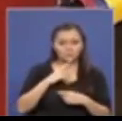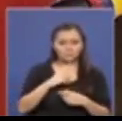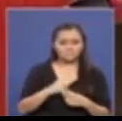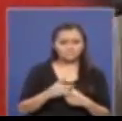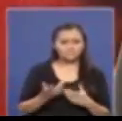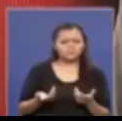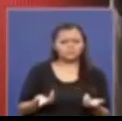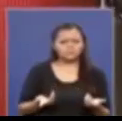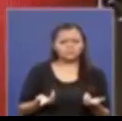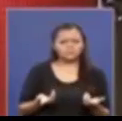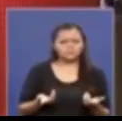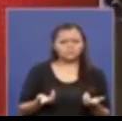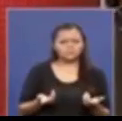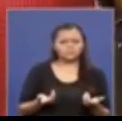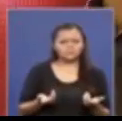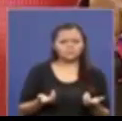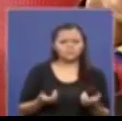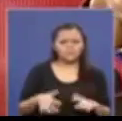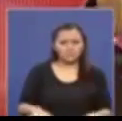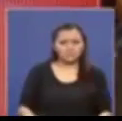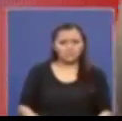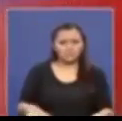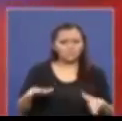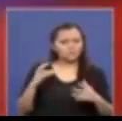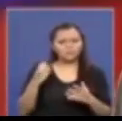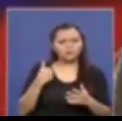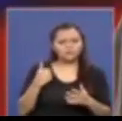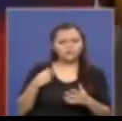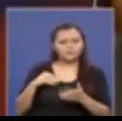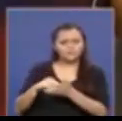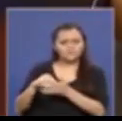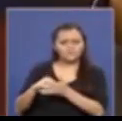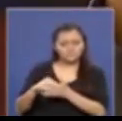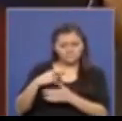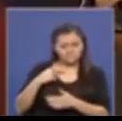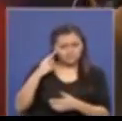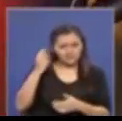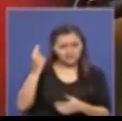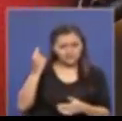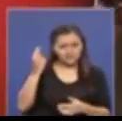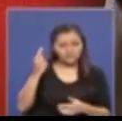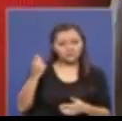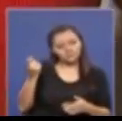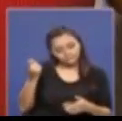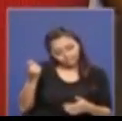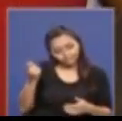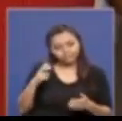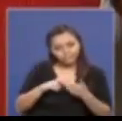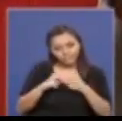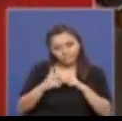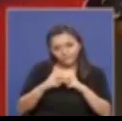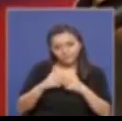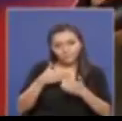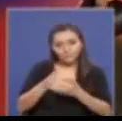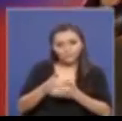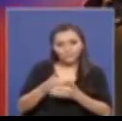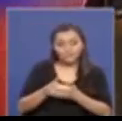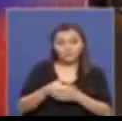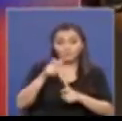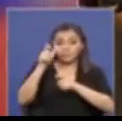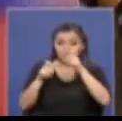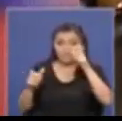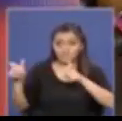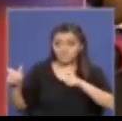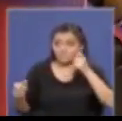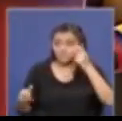van a evitar inundaciones, eso no se va a registrar como ingreso. ¿Sí me explico? Esa es la injusticia en las cuentas fiscales. Ahora, la gente responsable